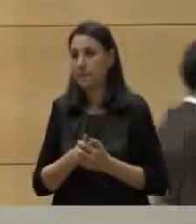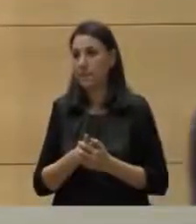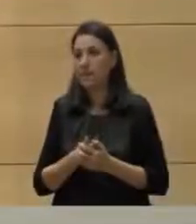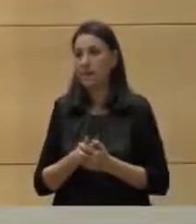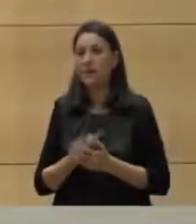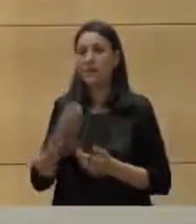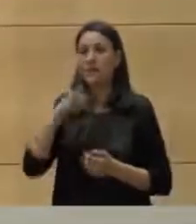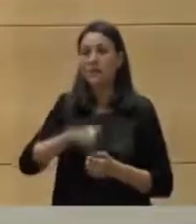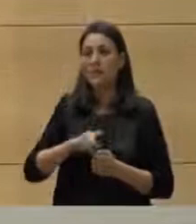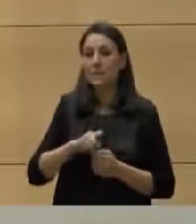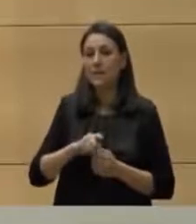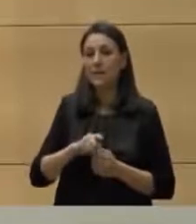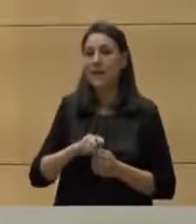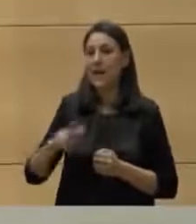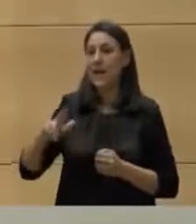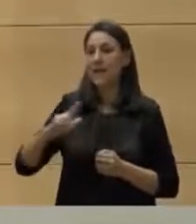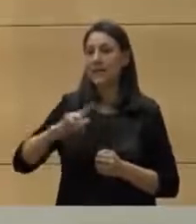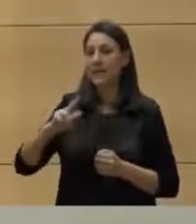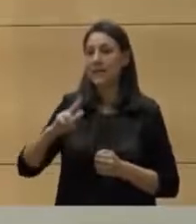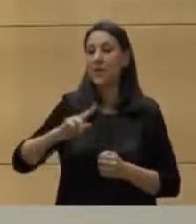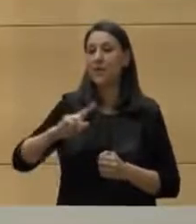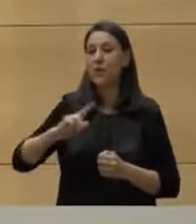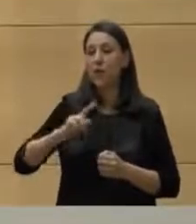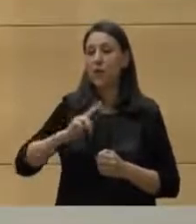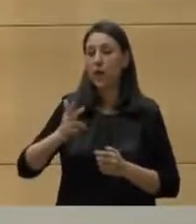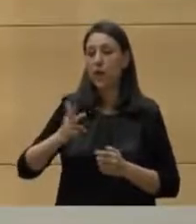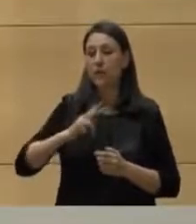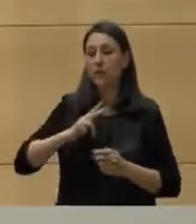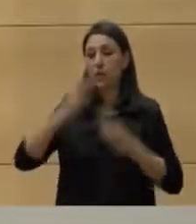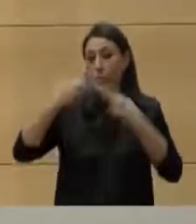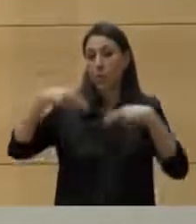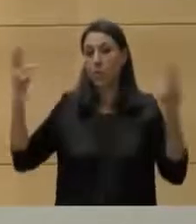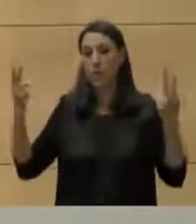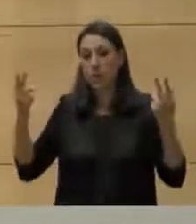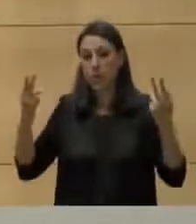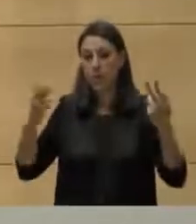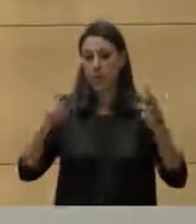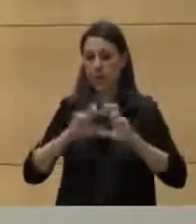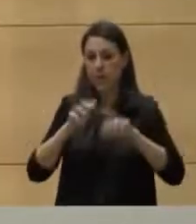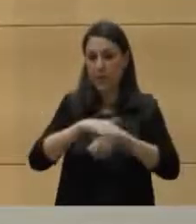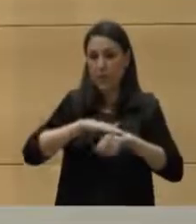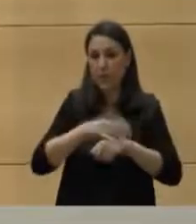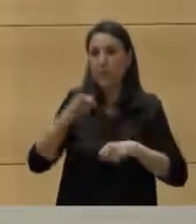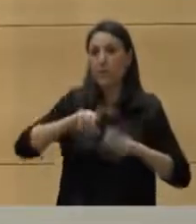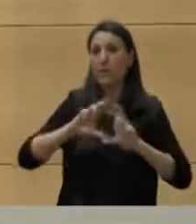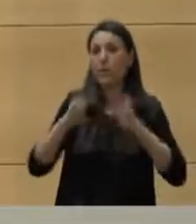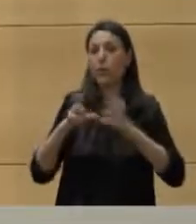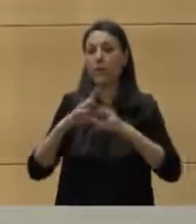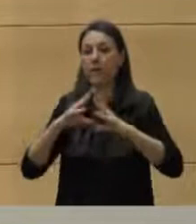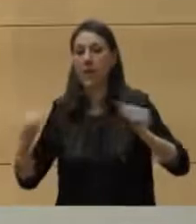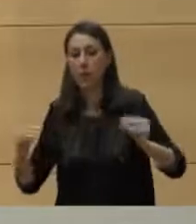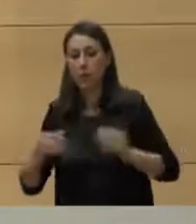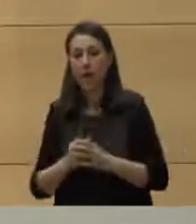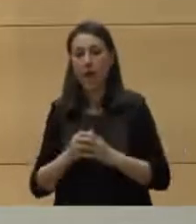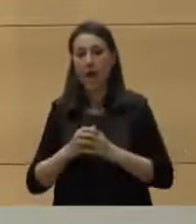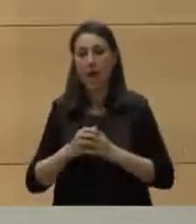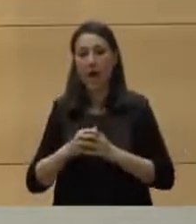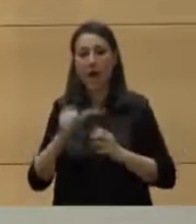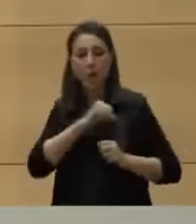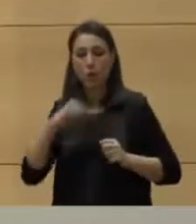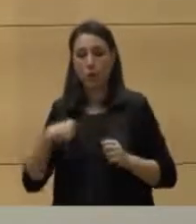creciente de la deuda pública del Estado y de las comunidades autónomas. Se deben nada menos que